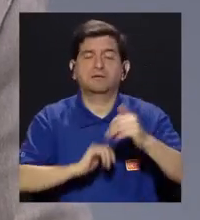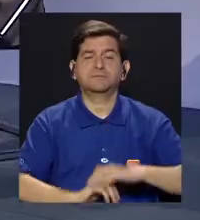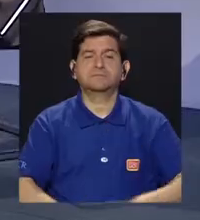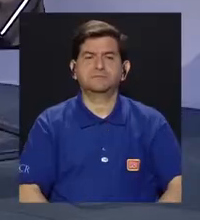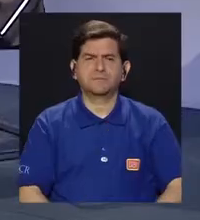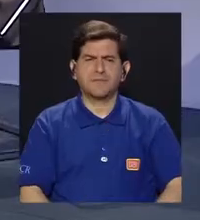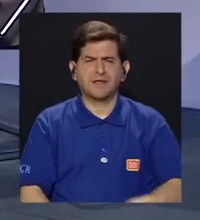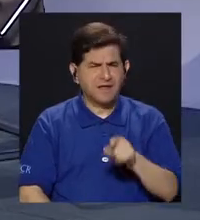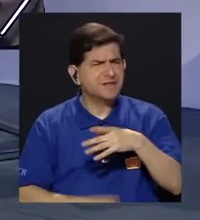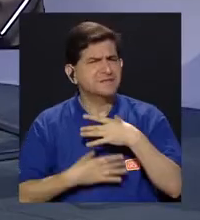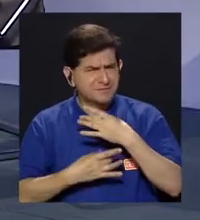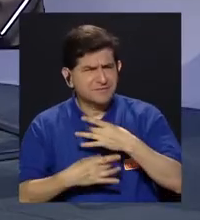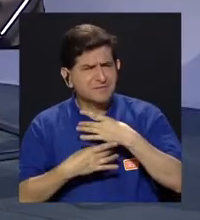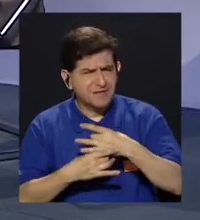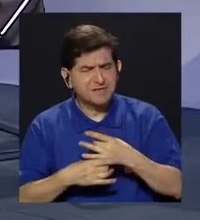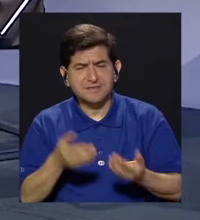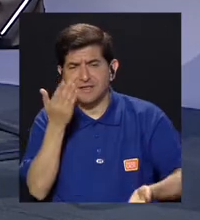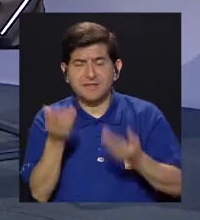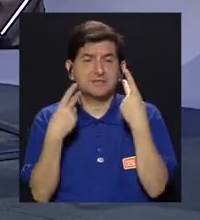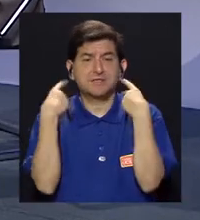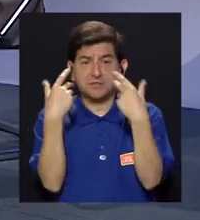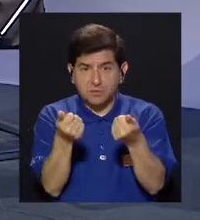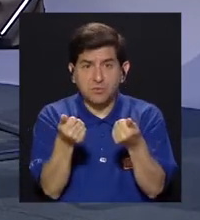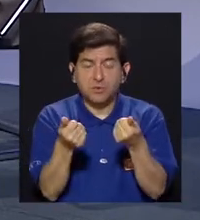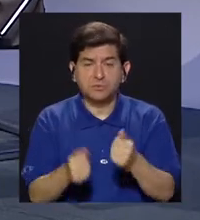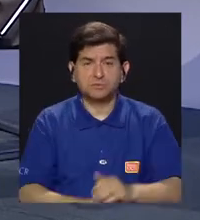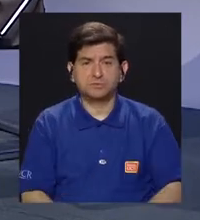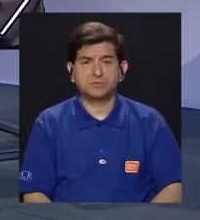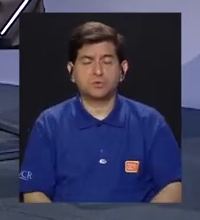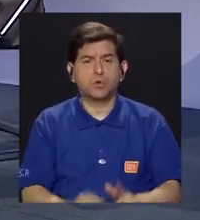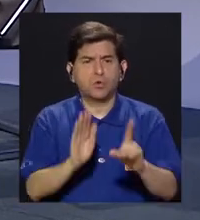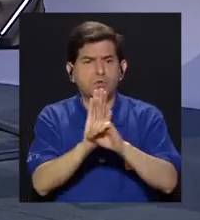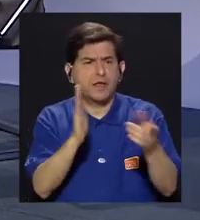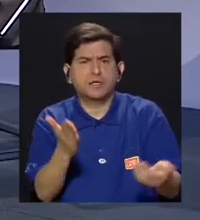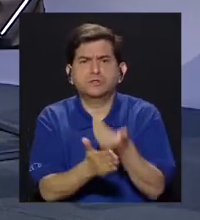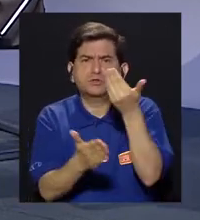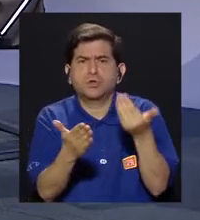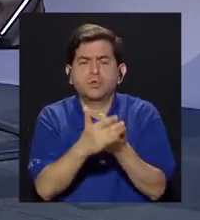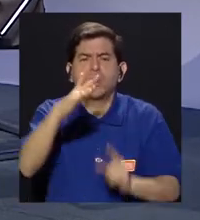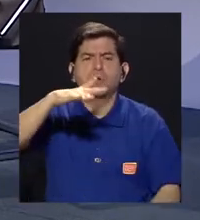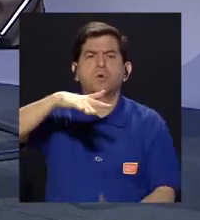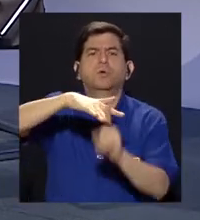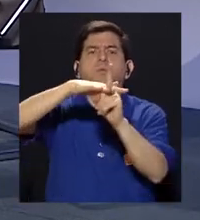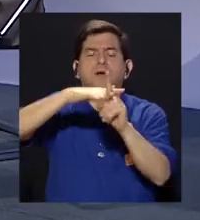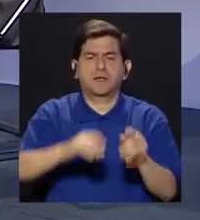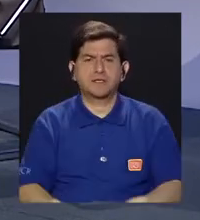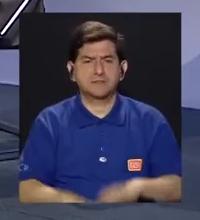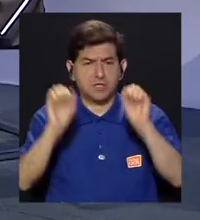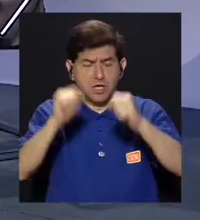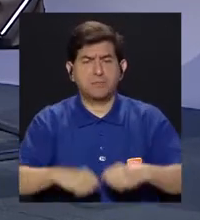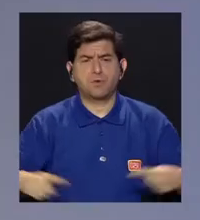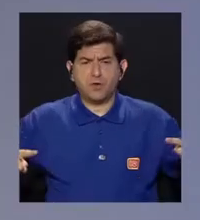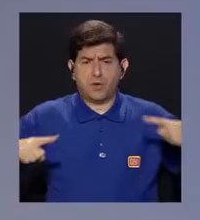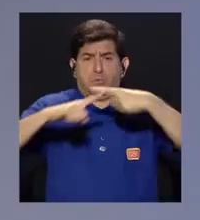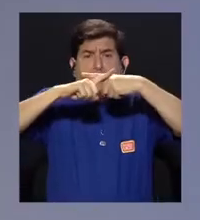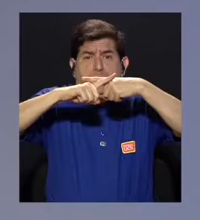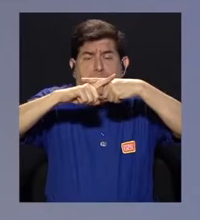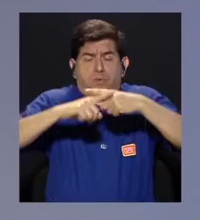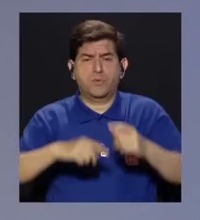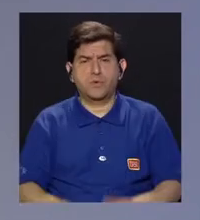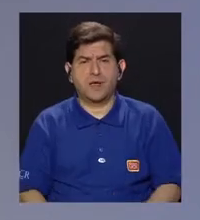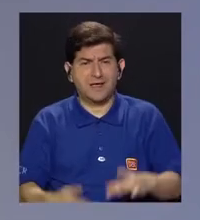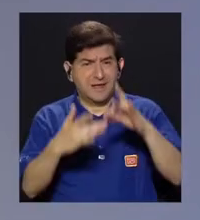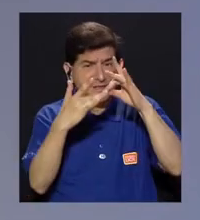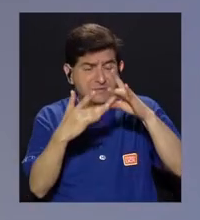es algo muy curioso porque un pronto otro tenemos un derecho nuevo que emerge y que podría tener colisiones contra